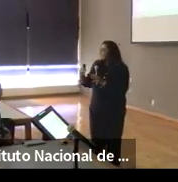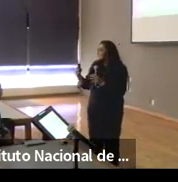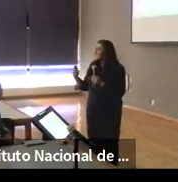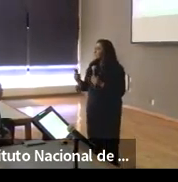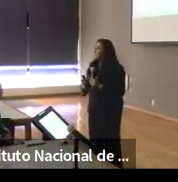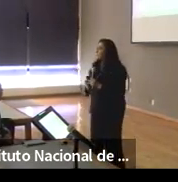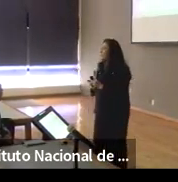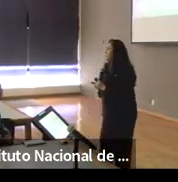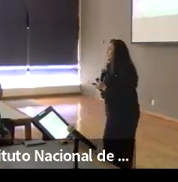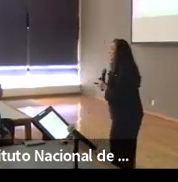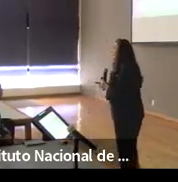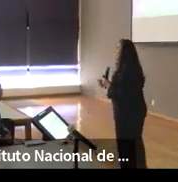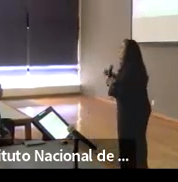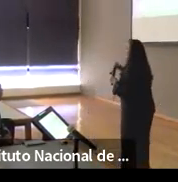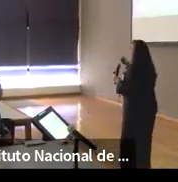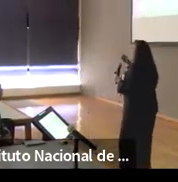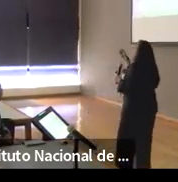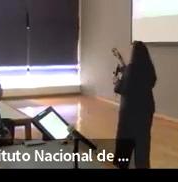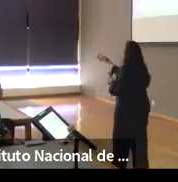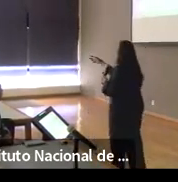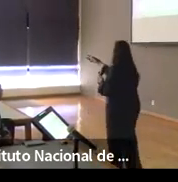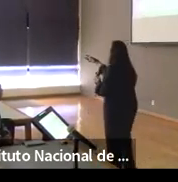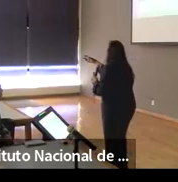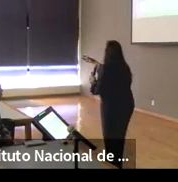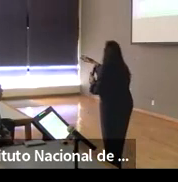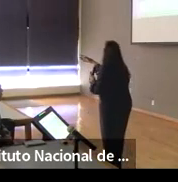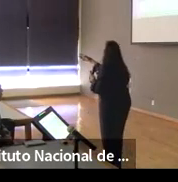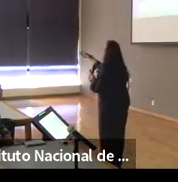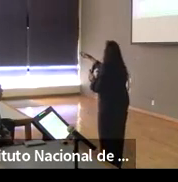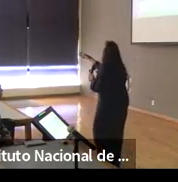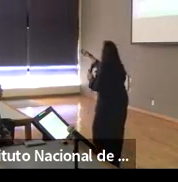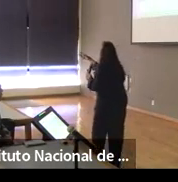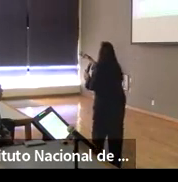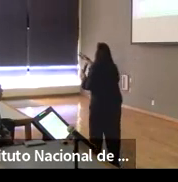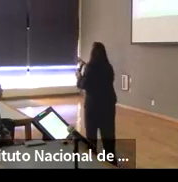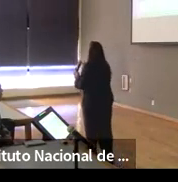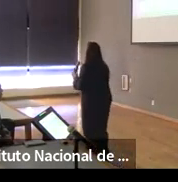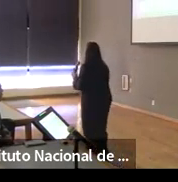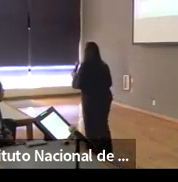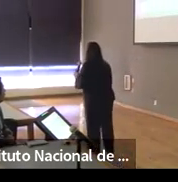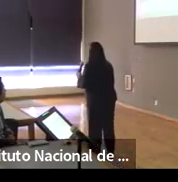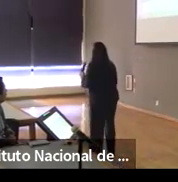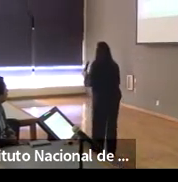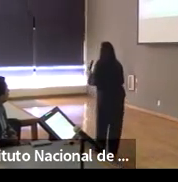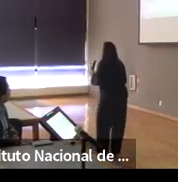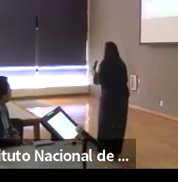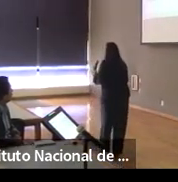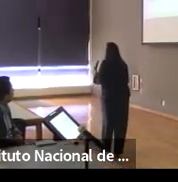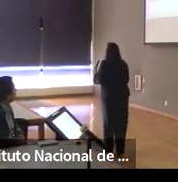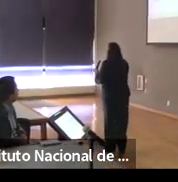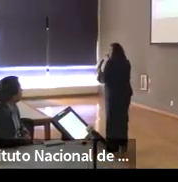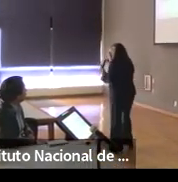aquí viene el ejemplo cuando hay grupos en los que dicen que sí a todo